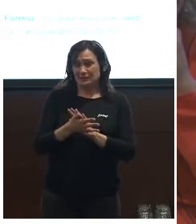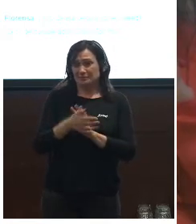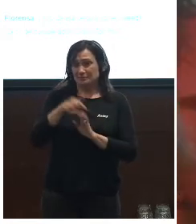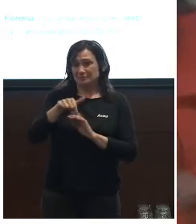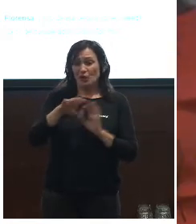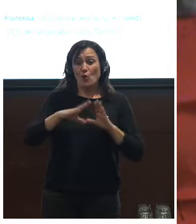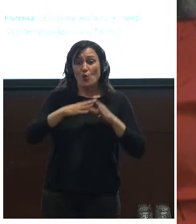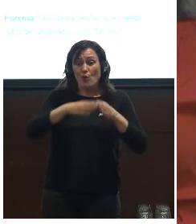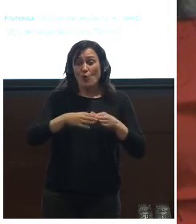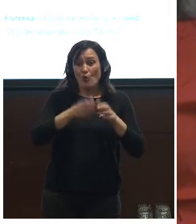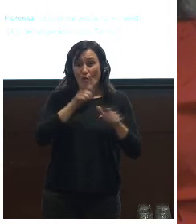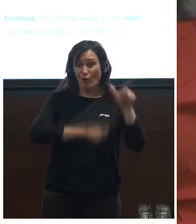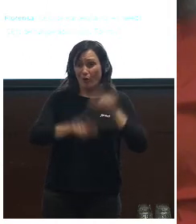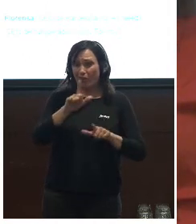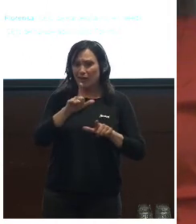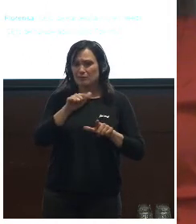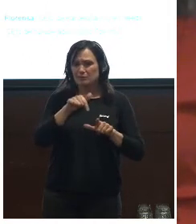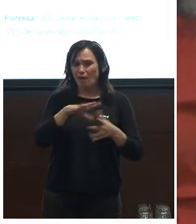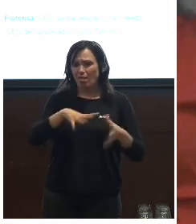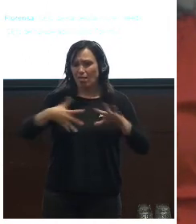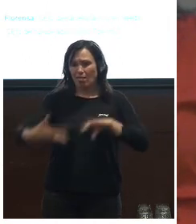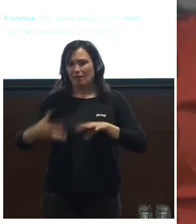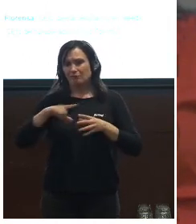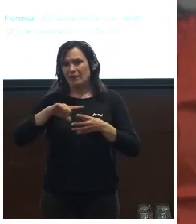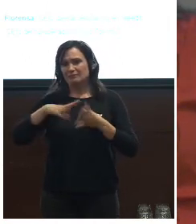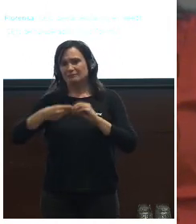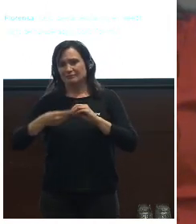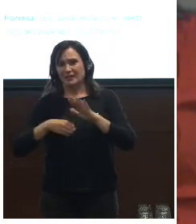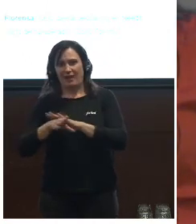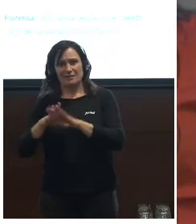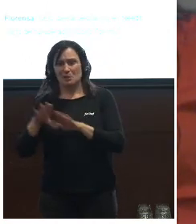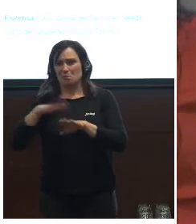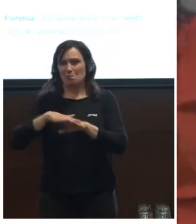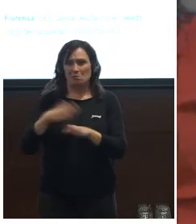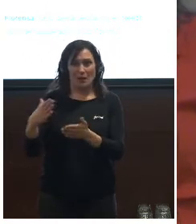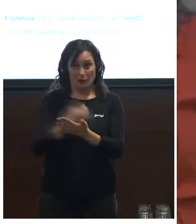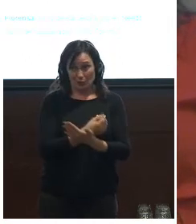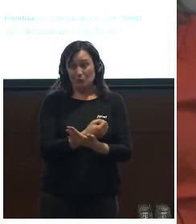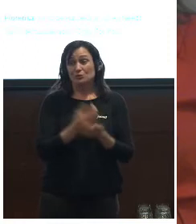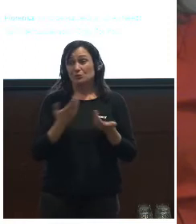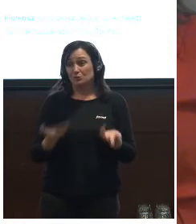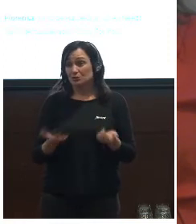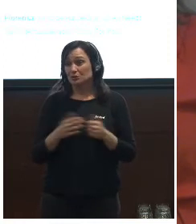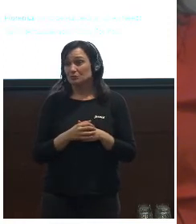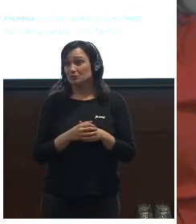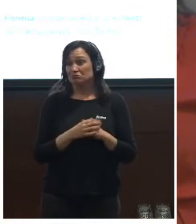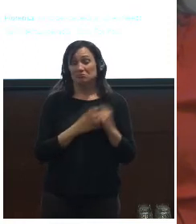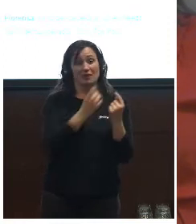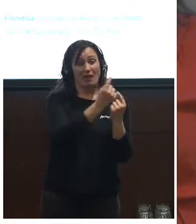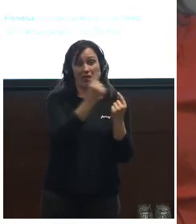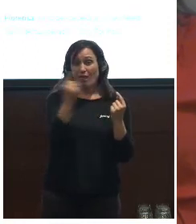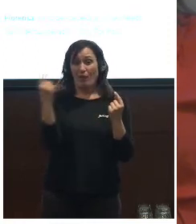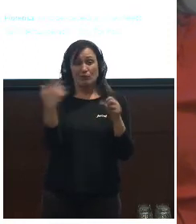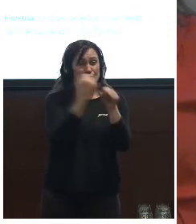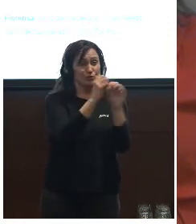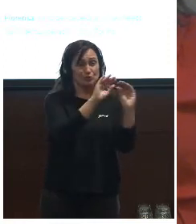los cruceros un producto accesible para todo el mundo y donde más o menos todos, cada uno en su medida,